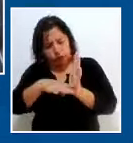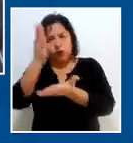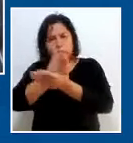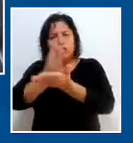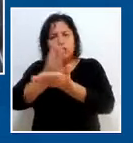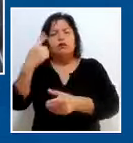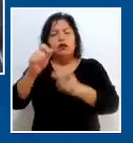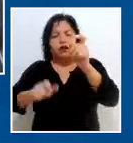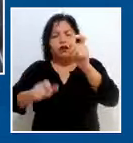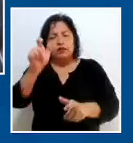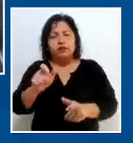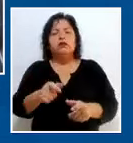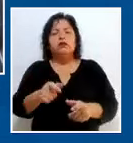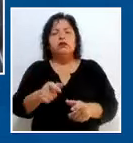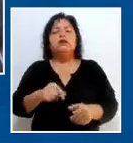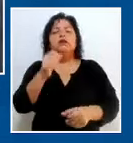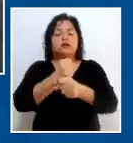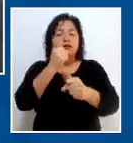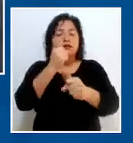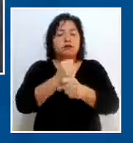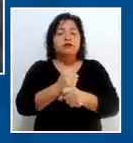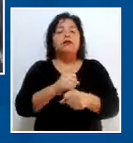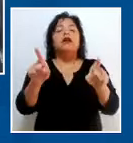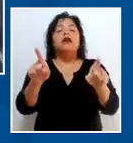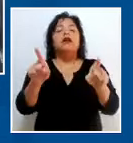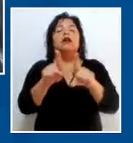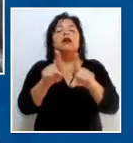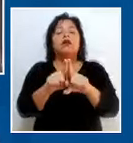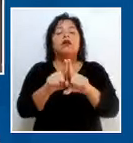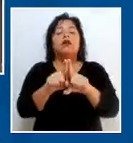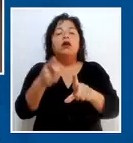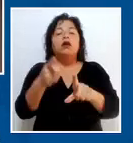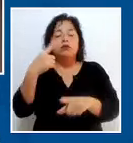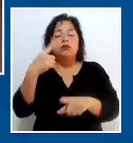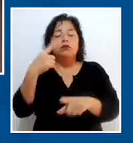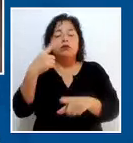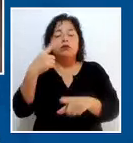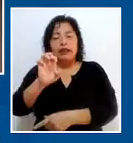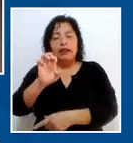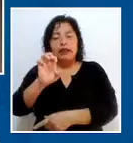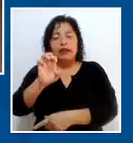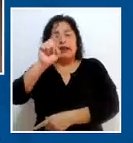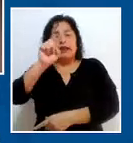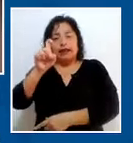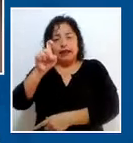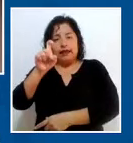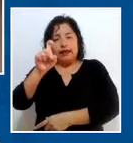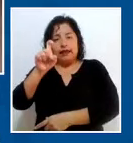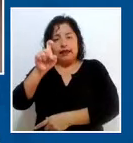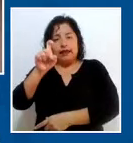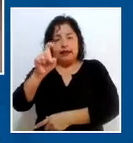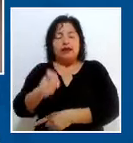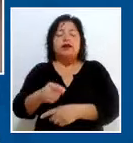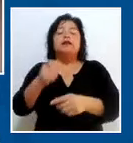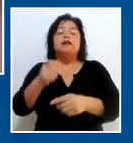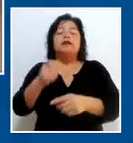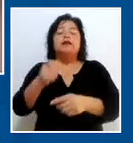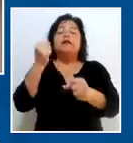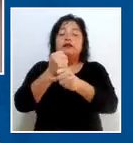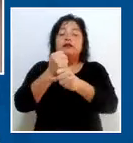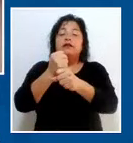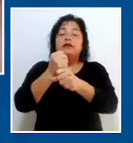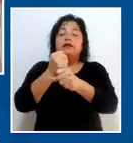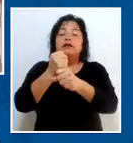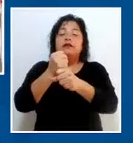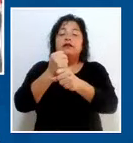servidores públicos y también para exfuncionarios y exservidores, incluso también para las personas jurídicas,